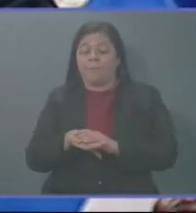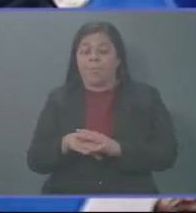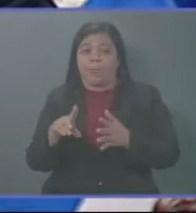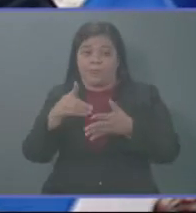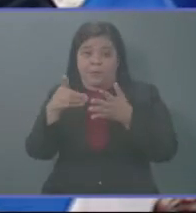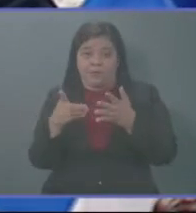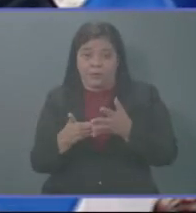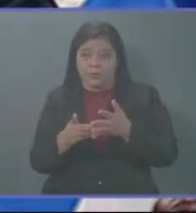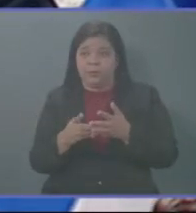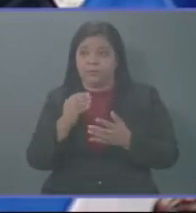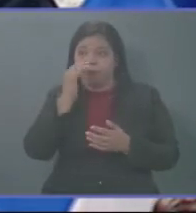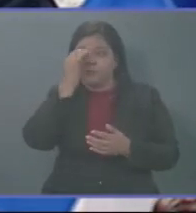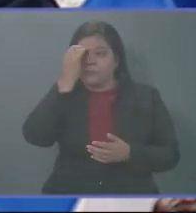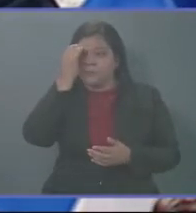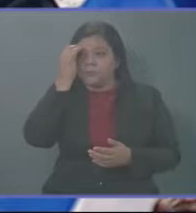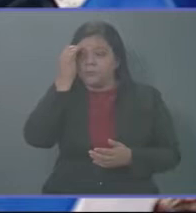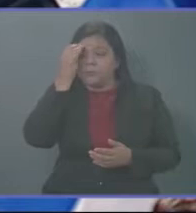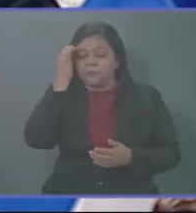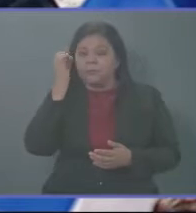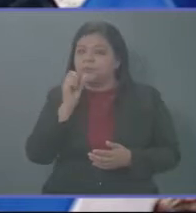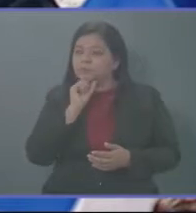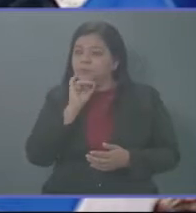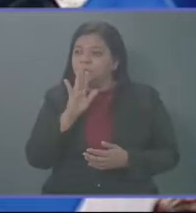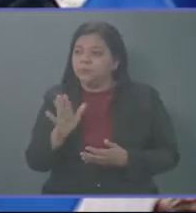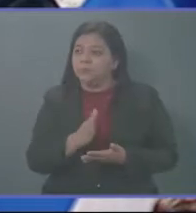momento habló